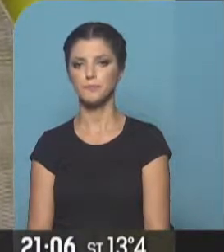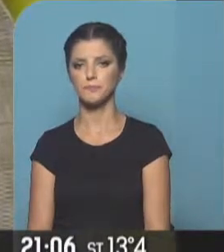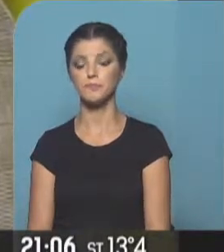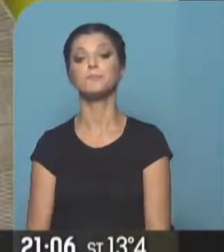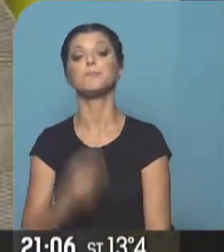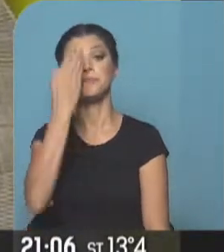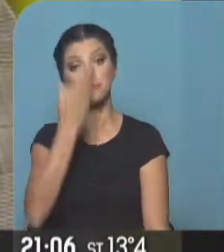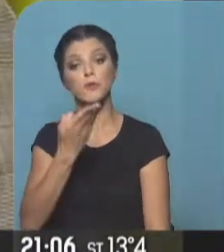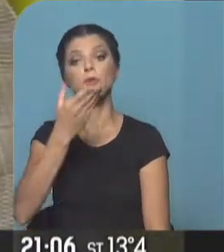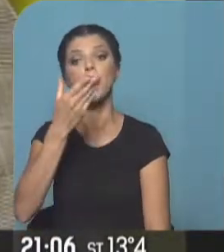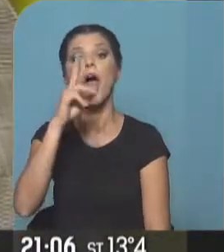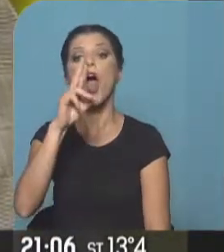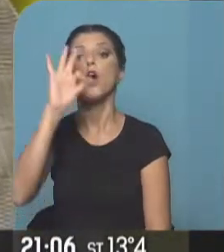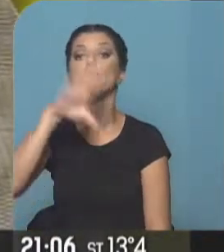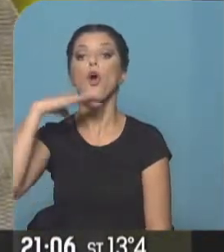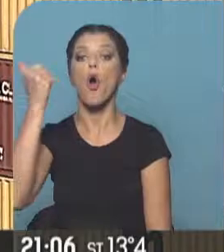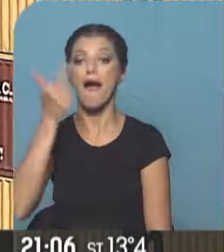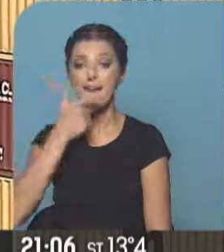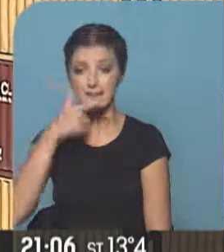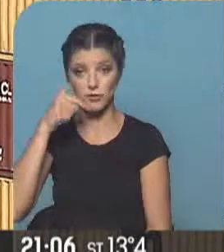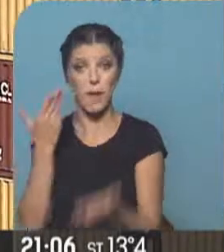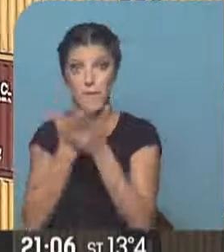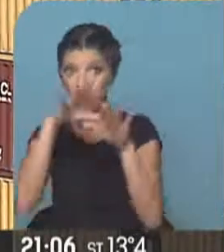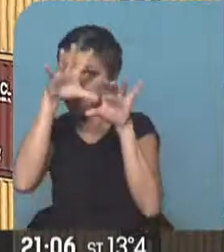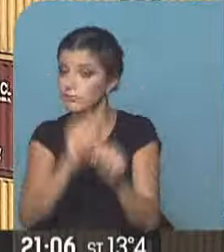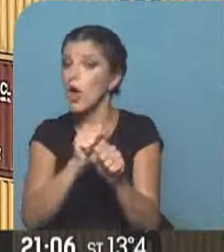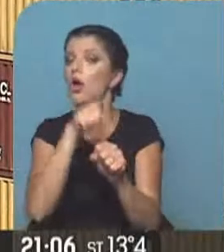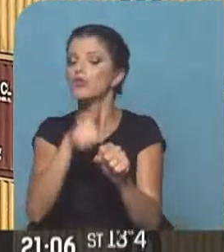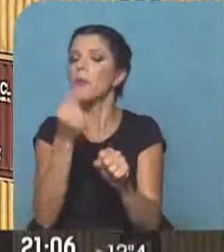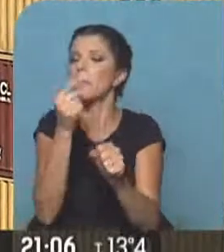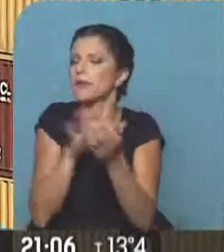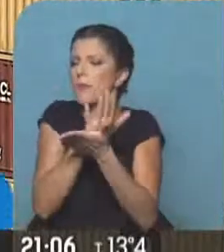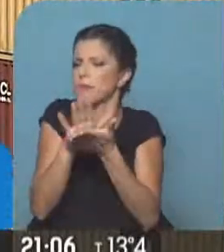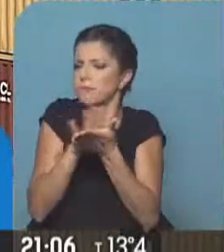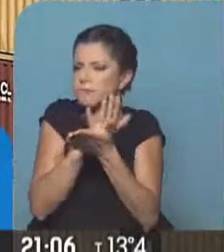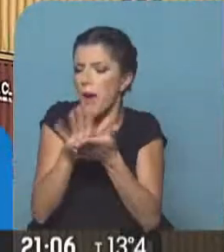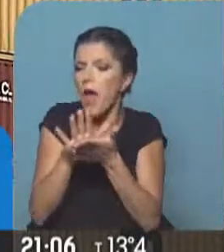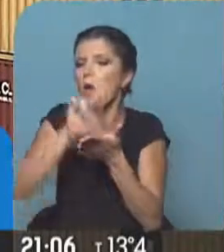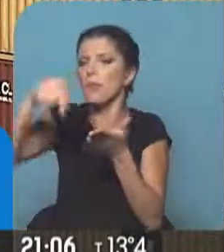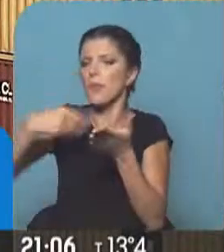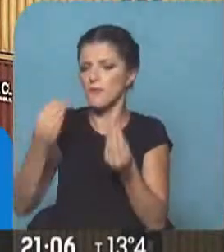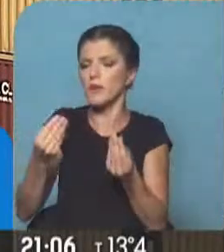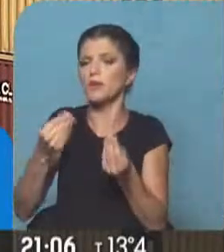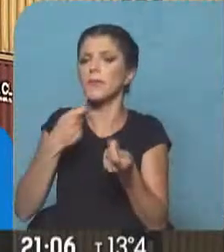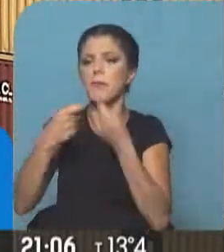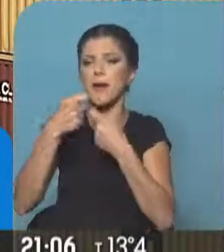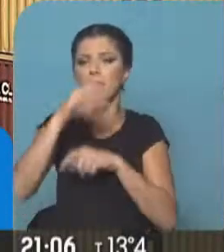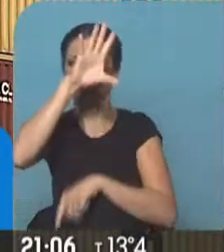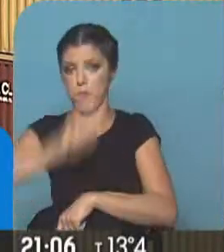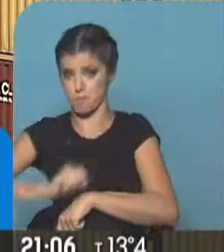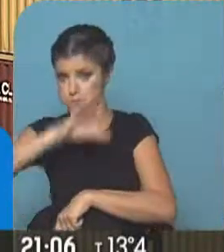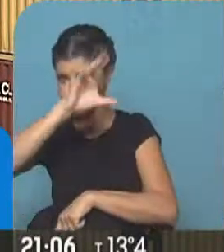Mariano Martínez Rojas tiene pedido de captura en una causa de lavado de dinero generado a partir de importación de mercadería